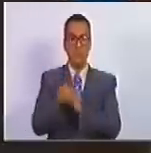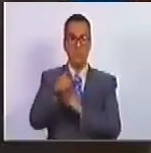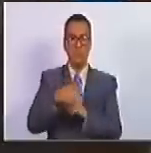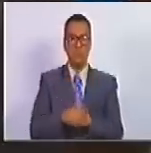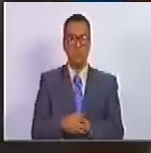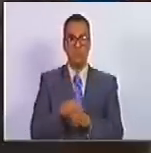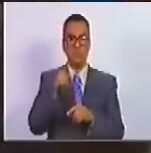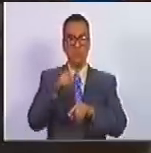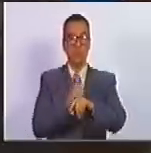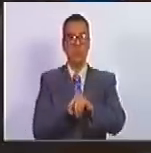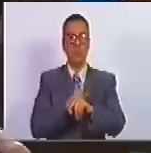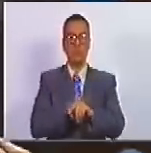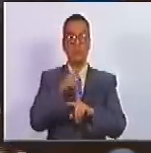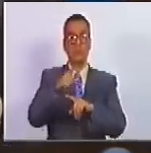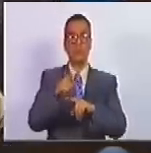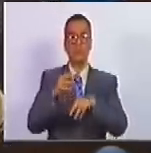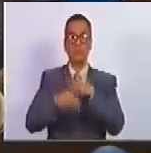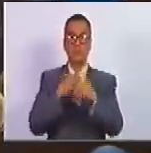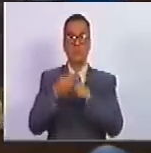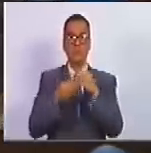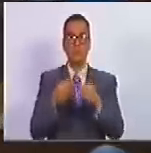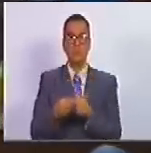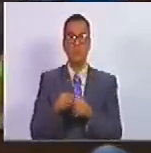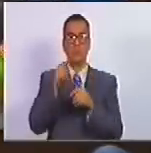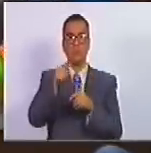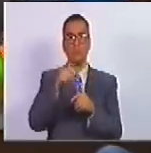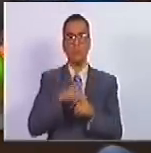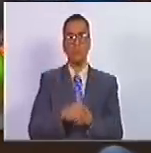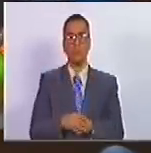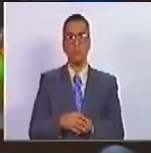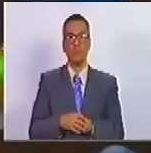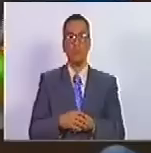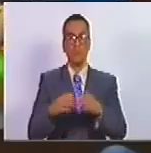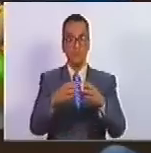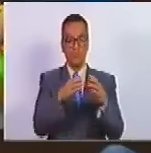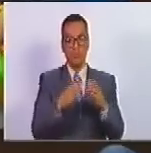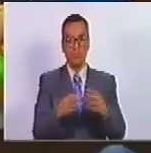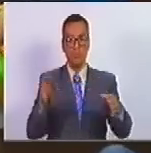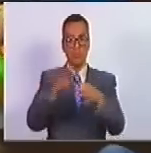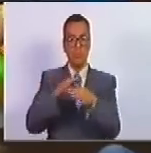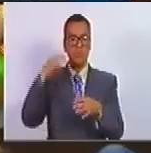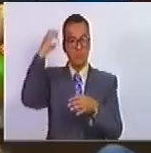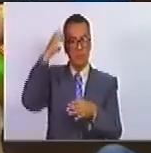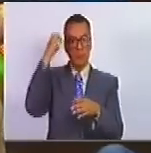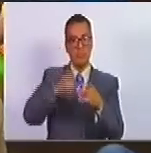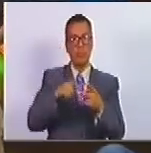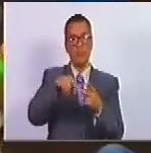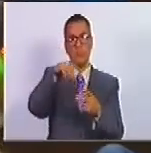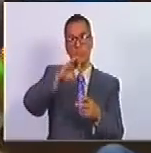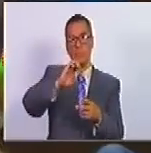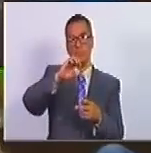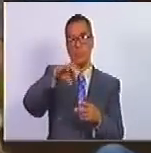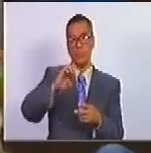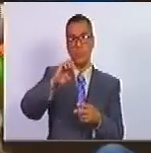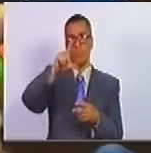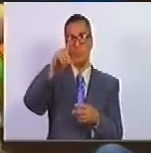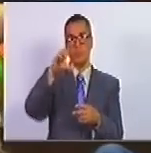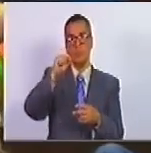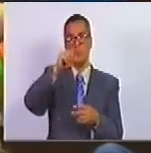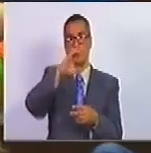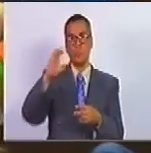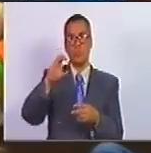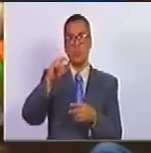que en estos momentos se esté celebrando esta cumbre de la Unión Europea y de la CELAC? Significa